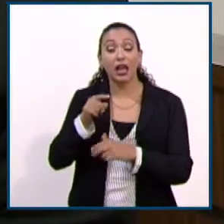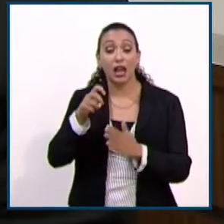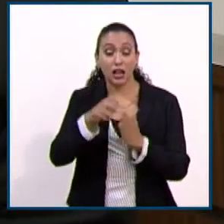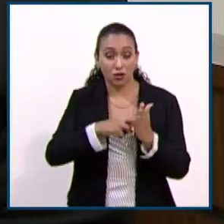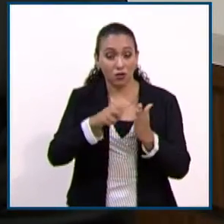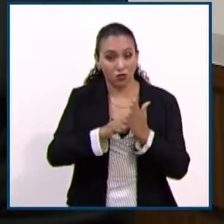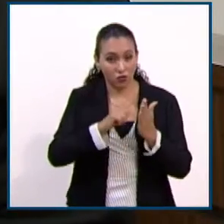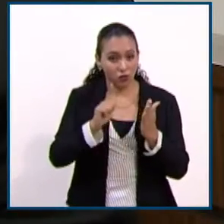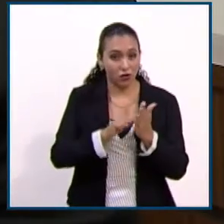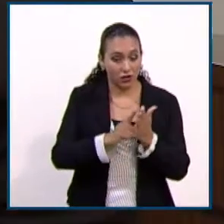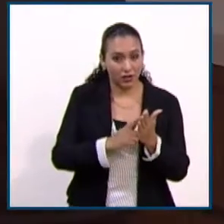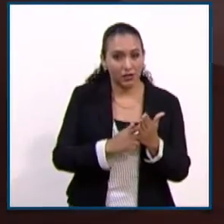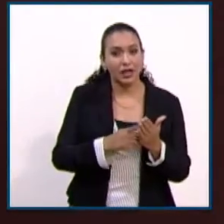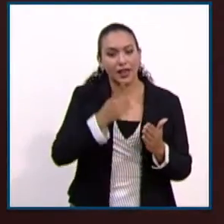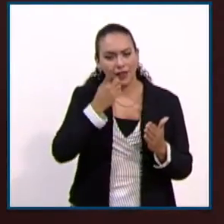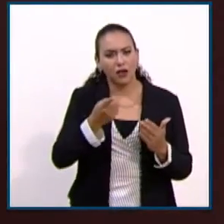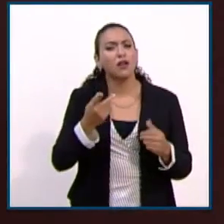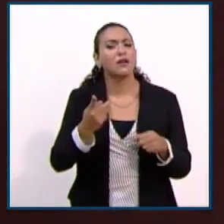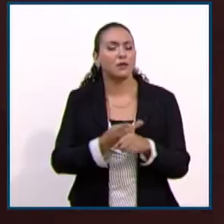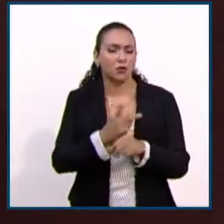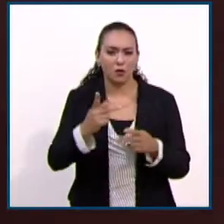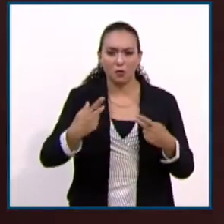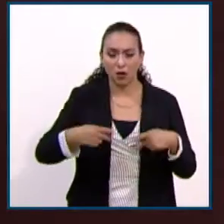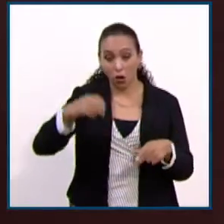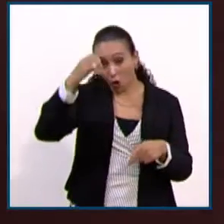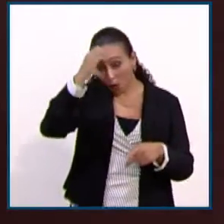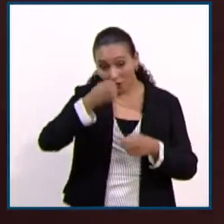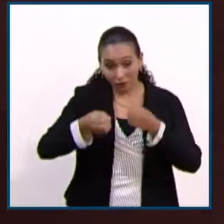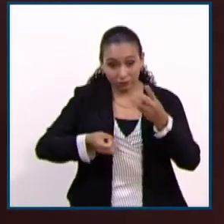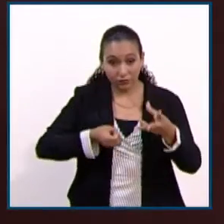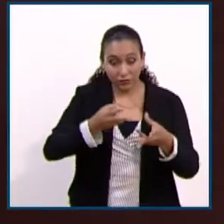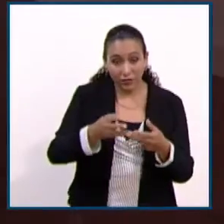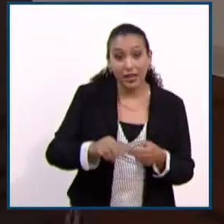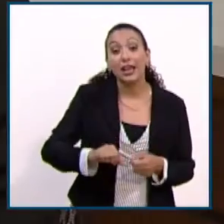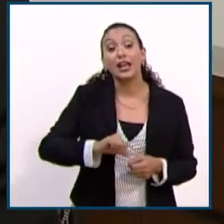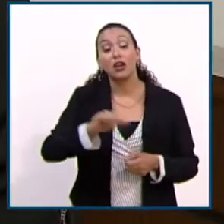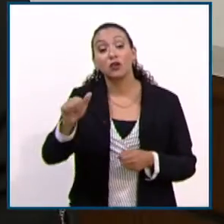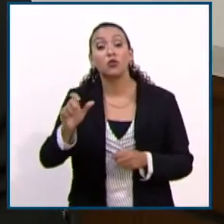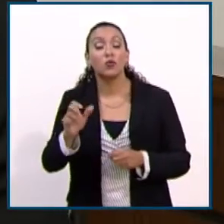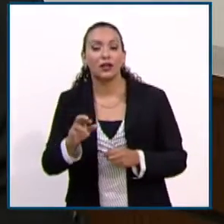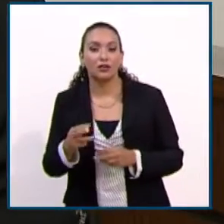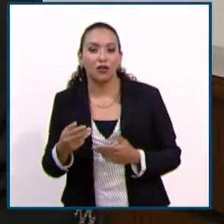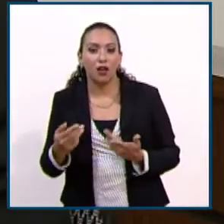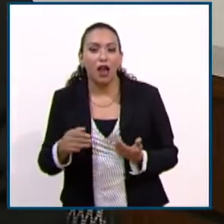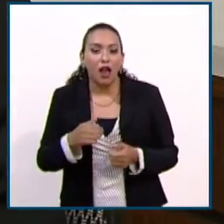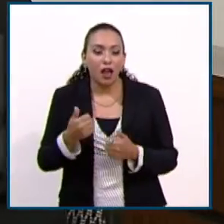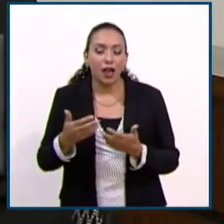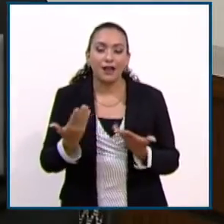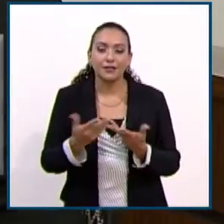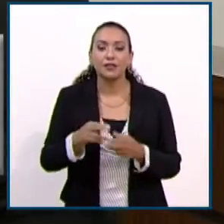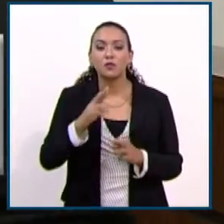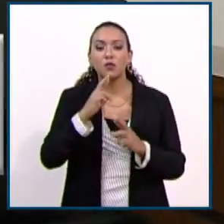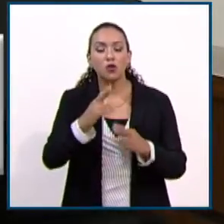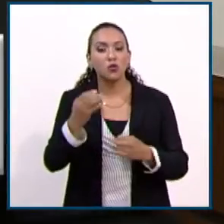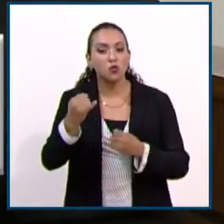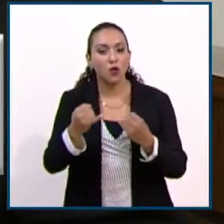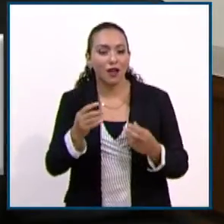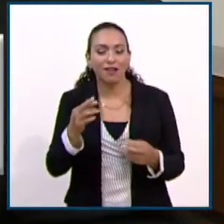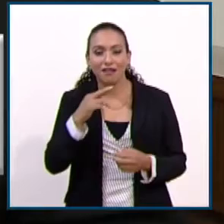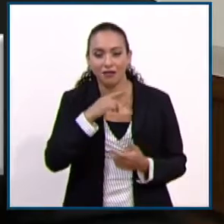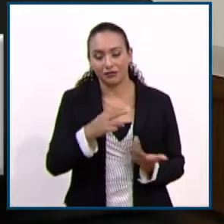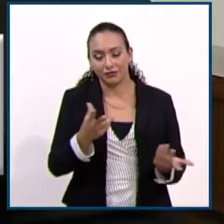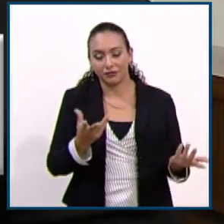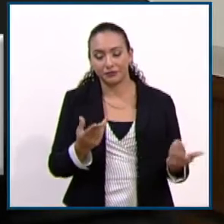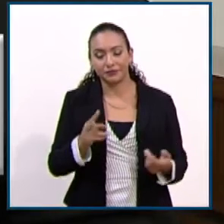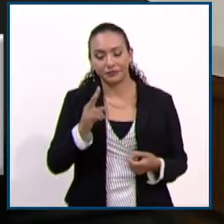diferencia entre emitir opiniones y adelantar criterios jurisdiccionales. Yo creo que tenemos que entender lo que es esa